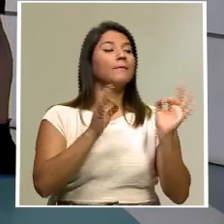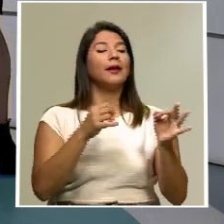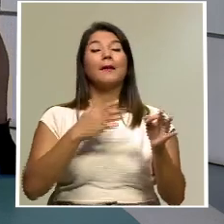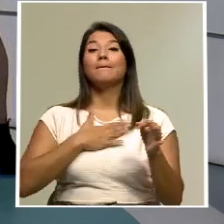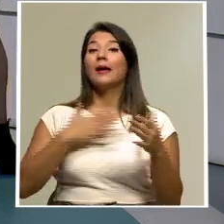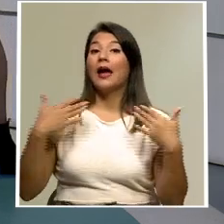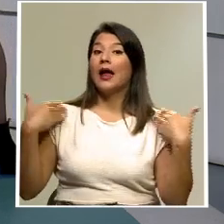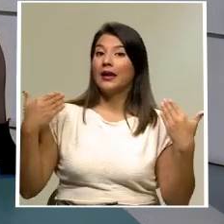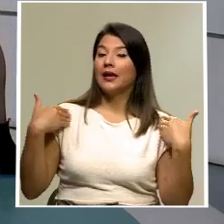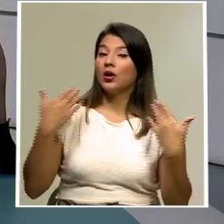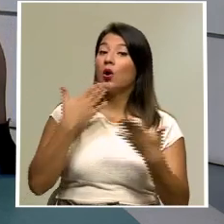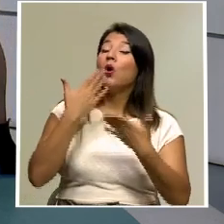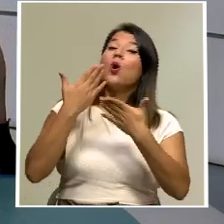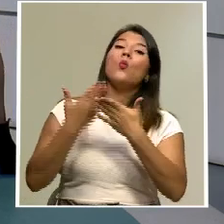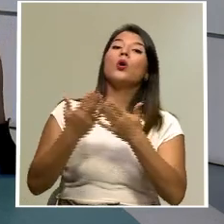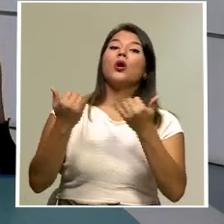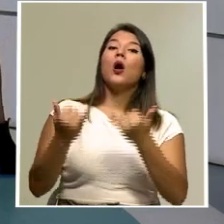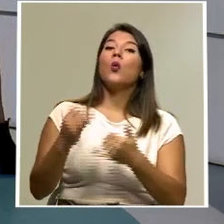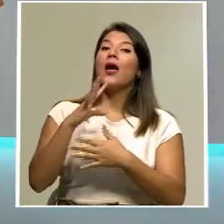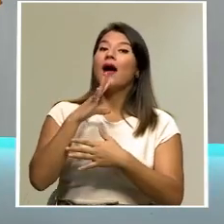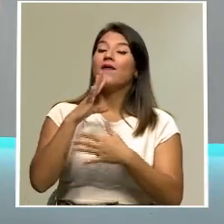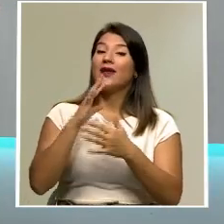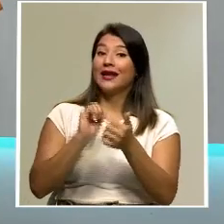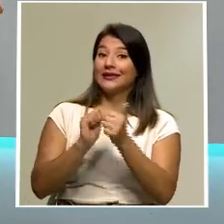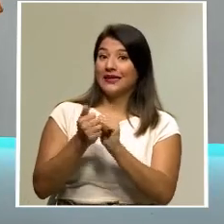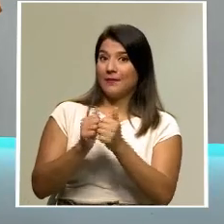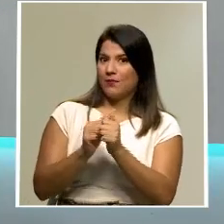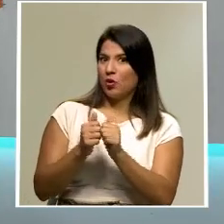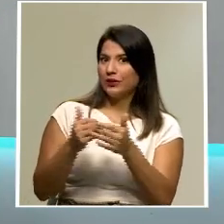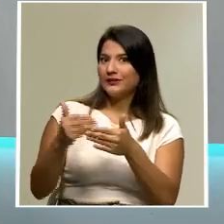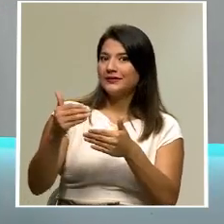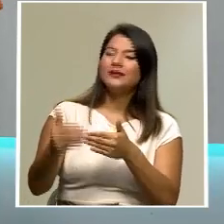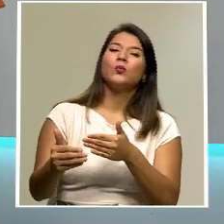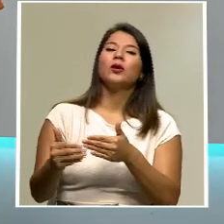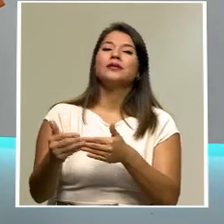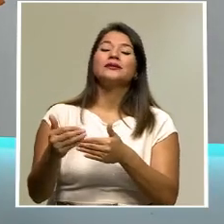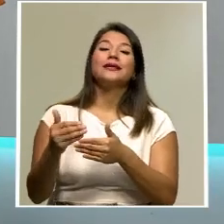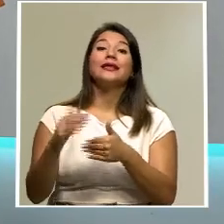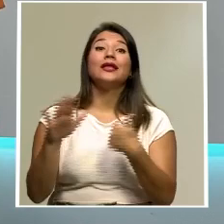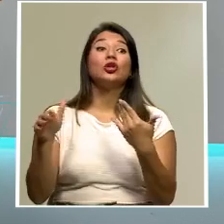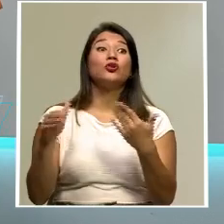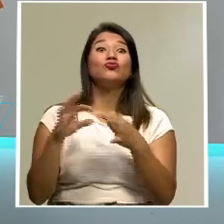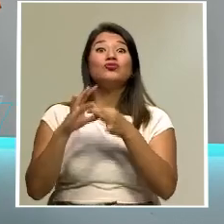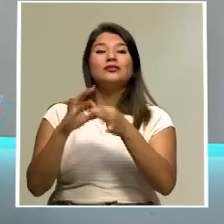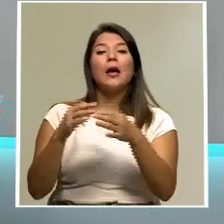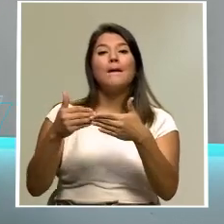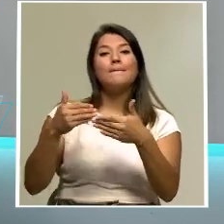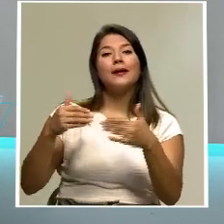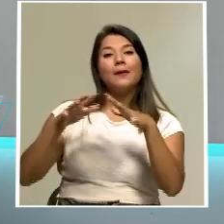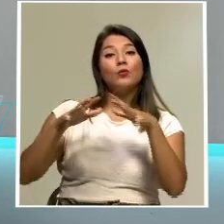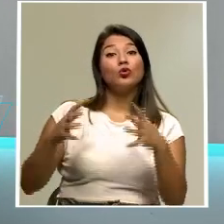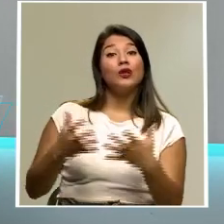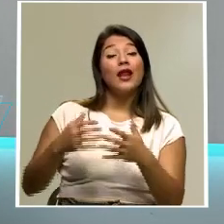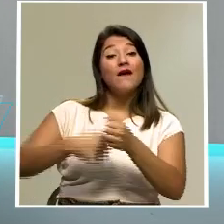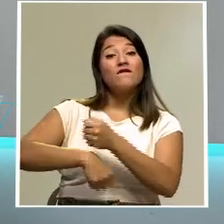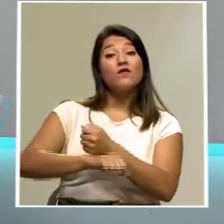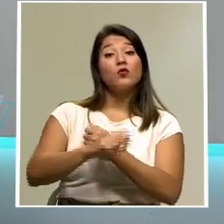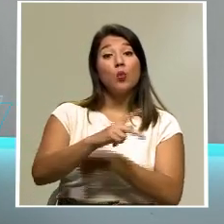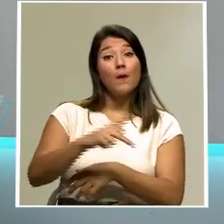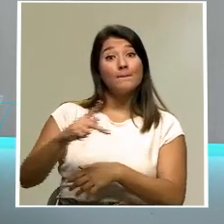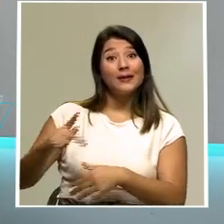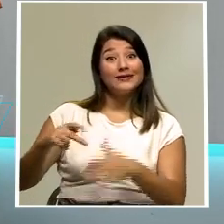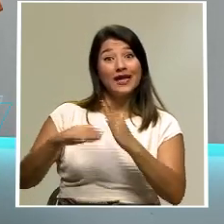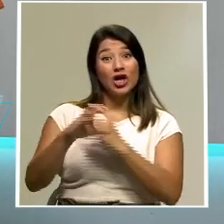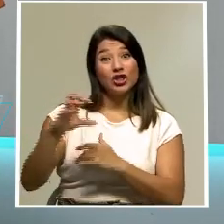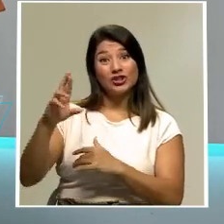alegro mucho y bueno, vamos a hablar ahora en los deportes, por supuesto, de lo que está pasando en el premundial de fútbol playa que se está realizando en nuestro país en